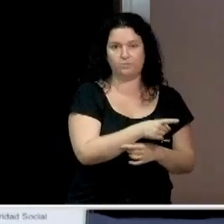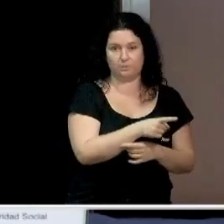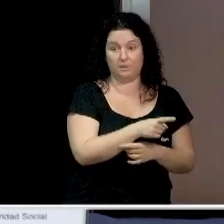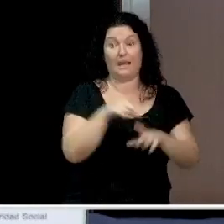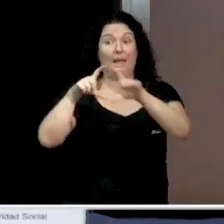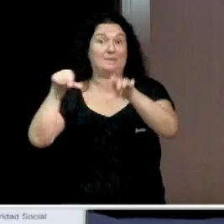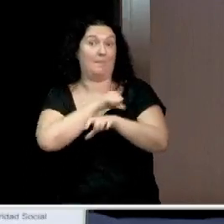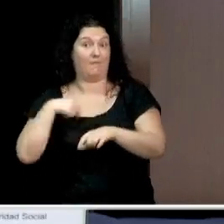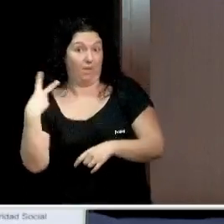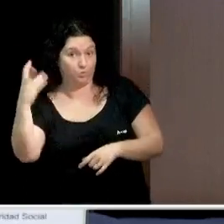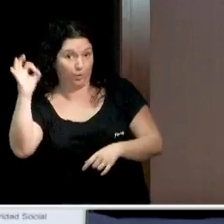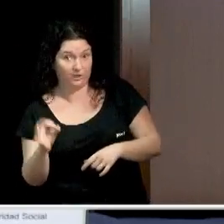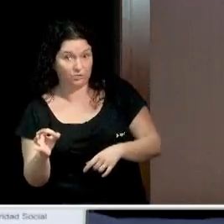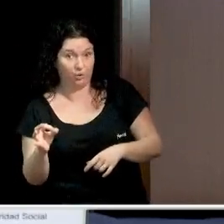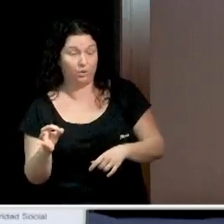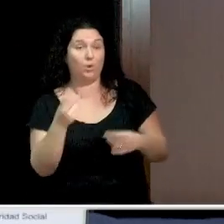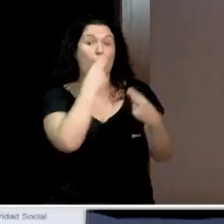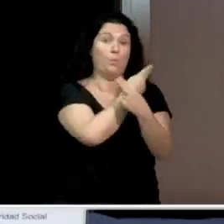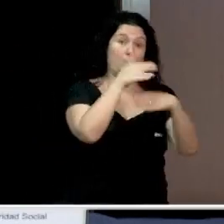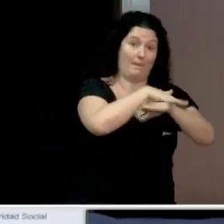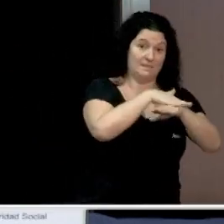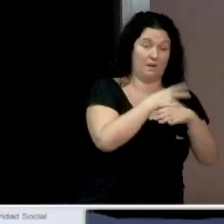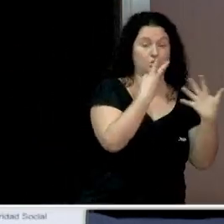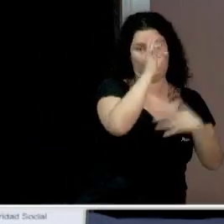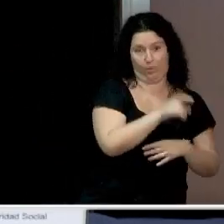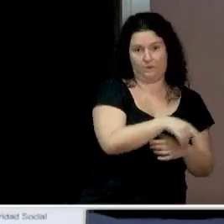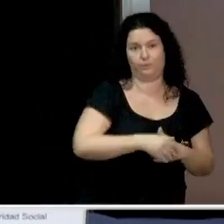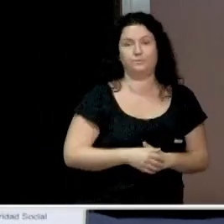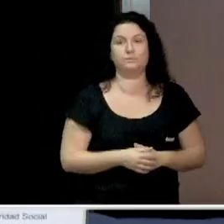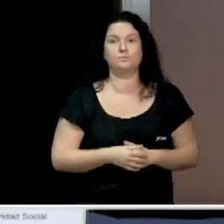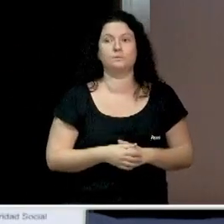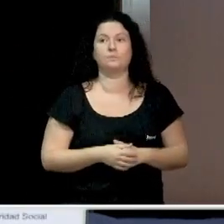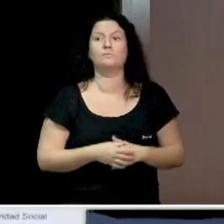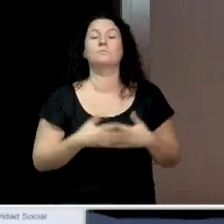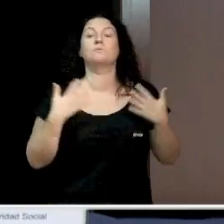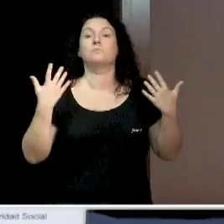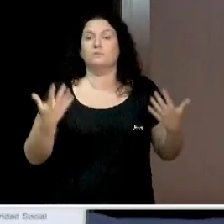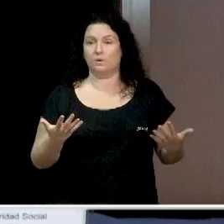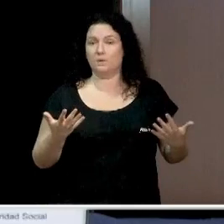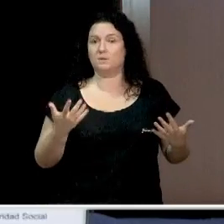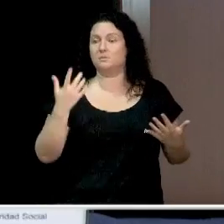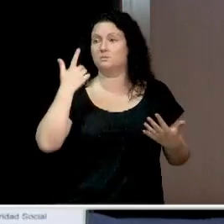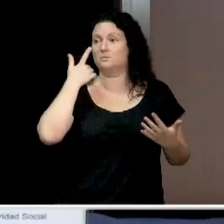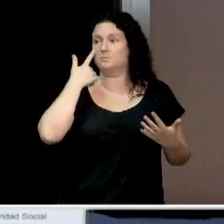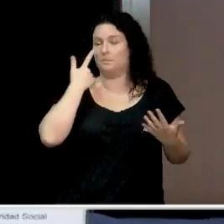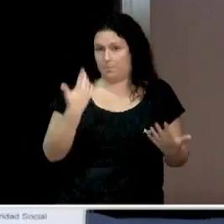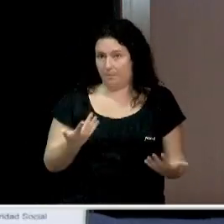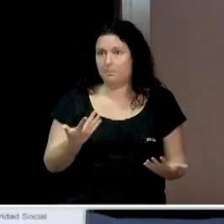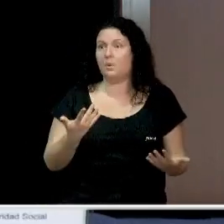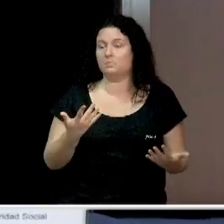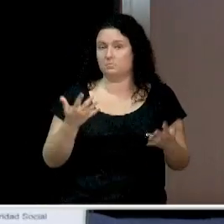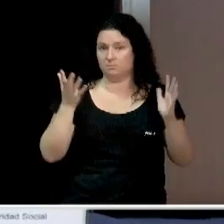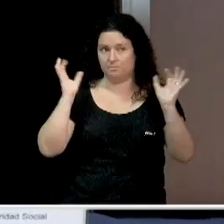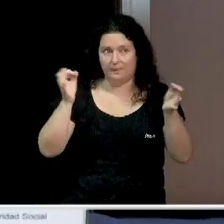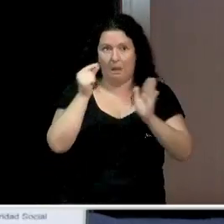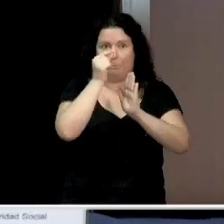2% empresa privada, 7% empleo público. A pesar de la amplitud de toda esta batería